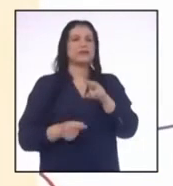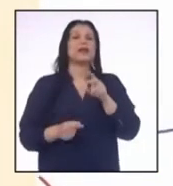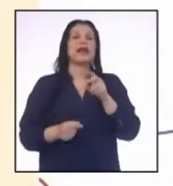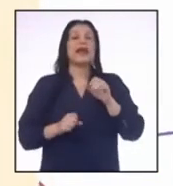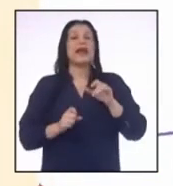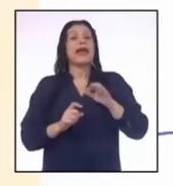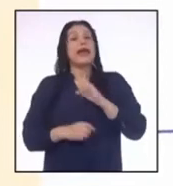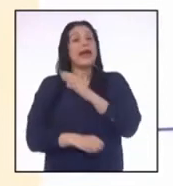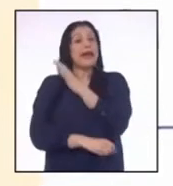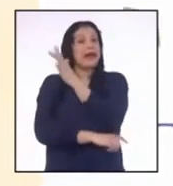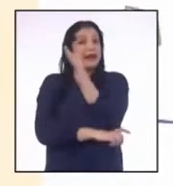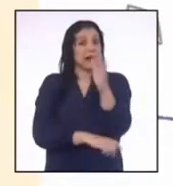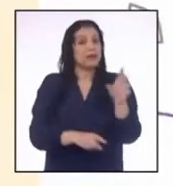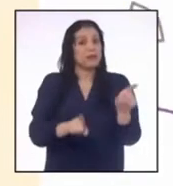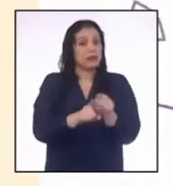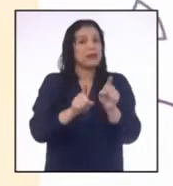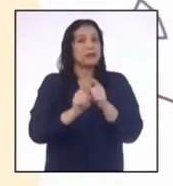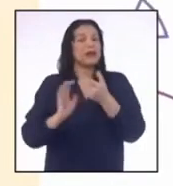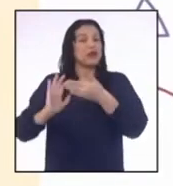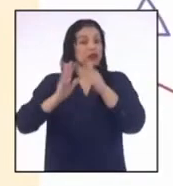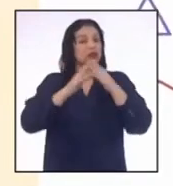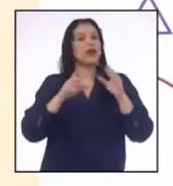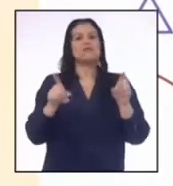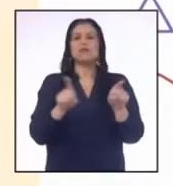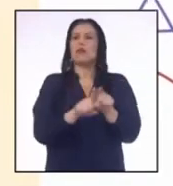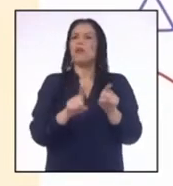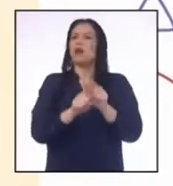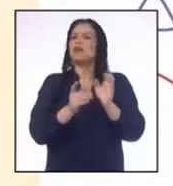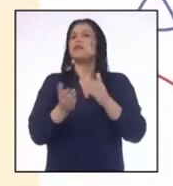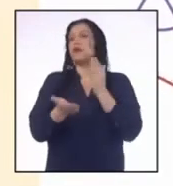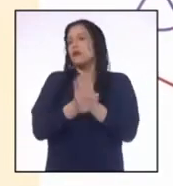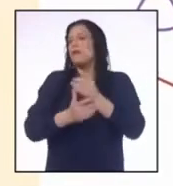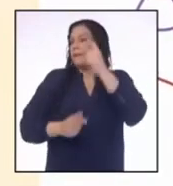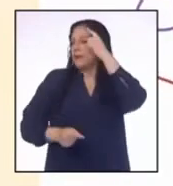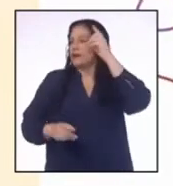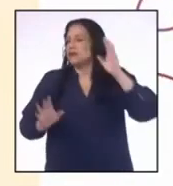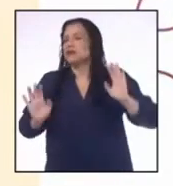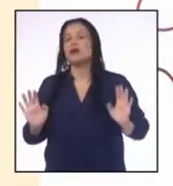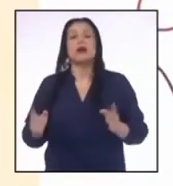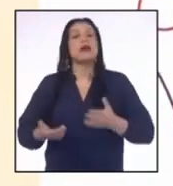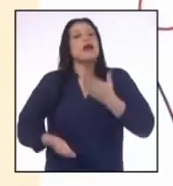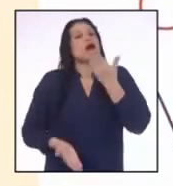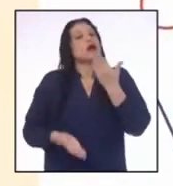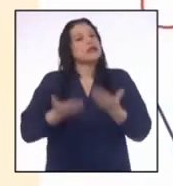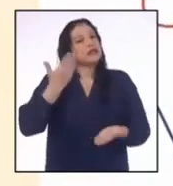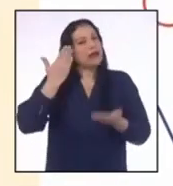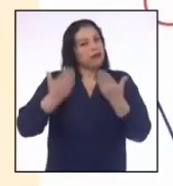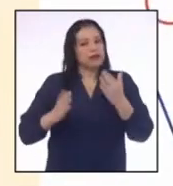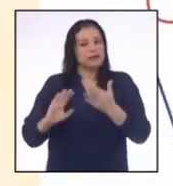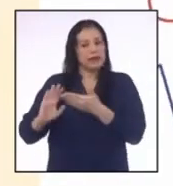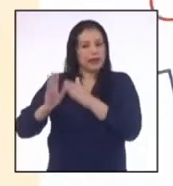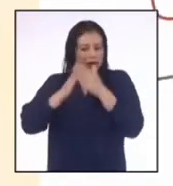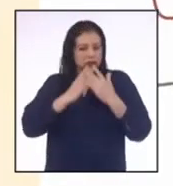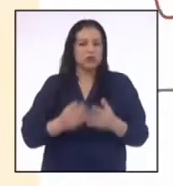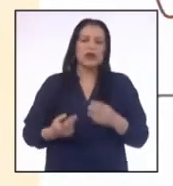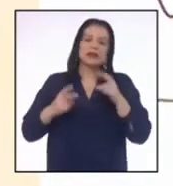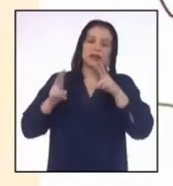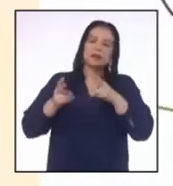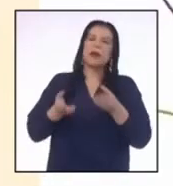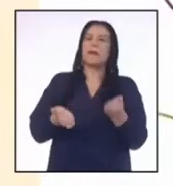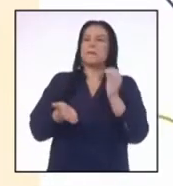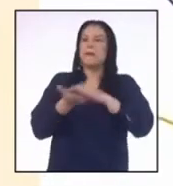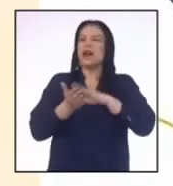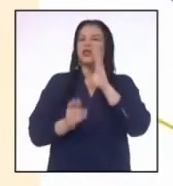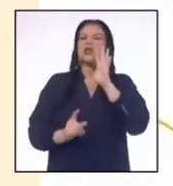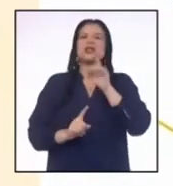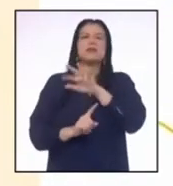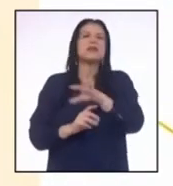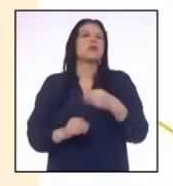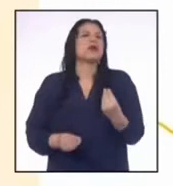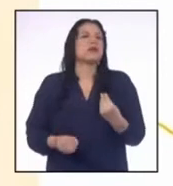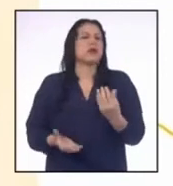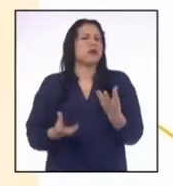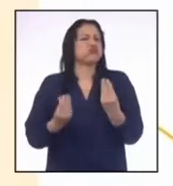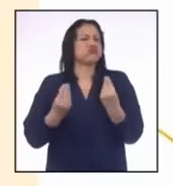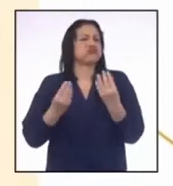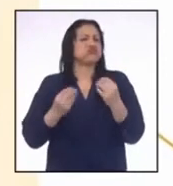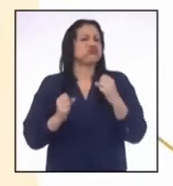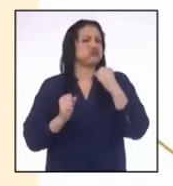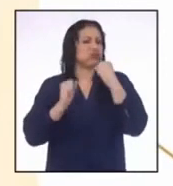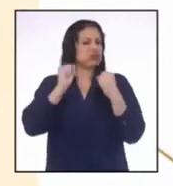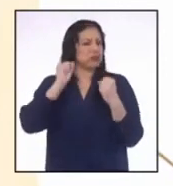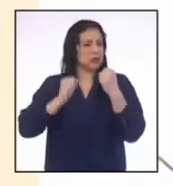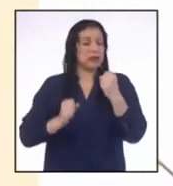el campo y la ciudad se encuentran los mismos problemas, creo yo, solo que puede ser que en la ciudad haya más contaminación por la cantidad de